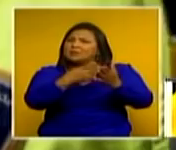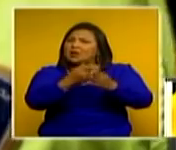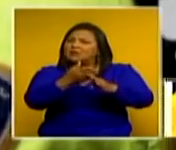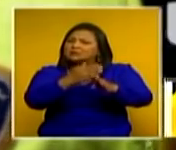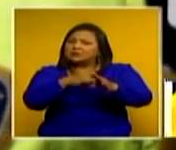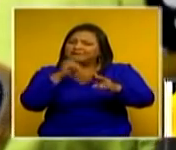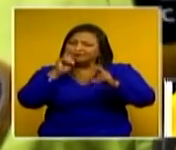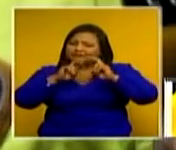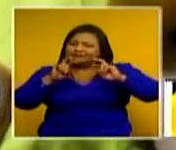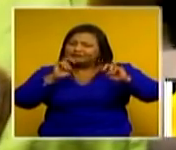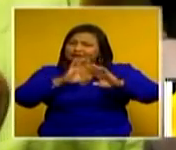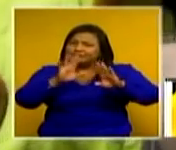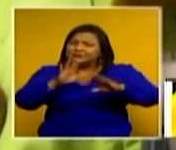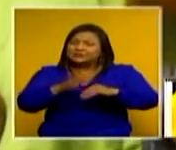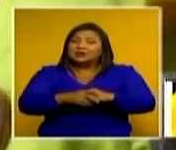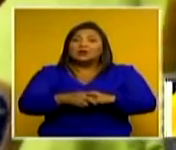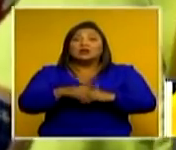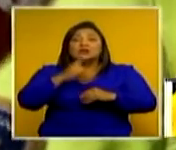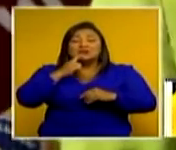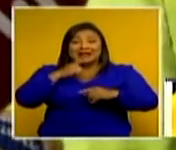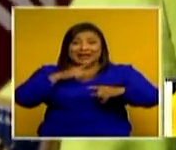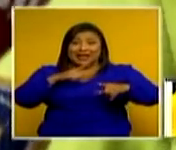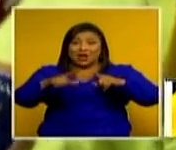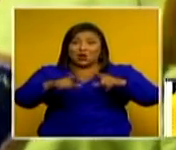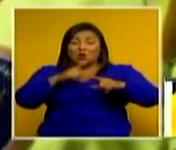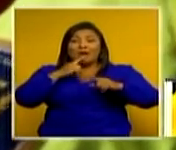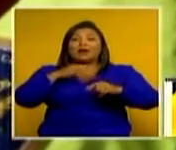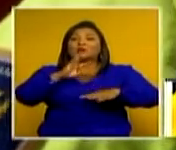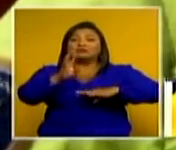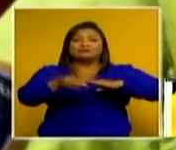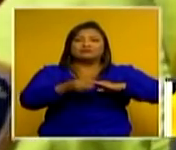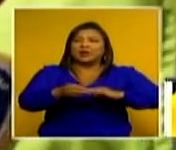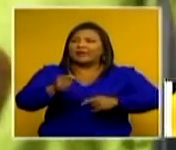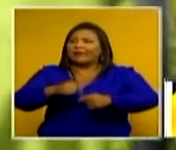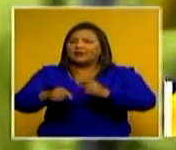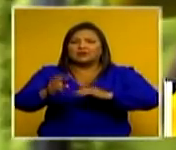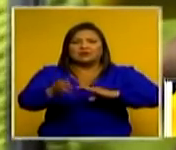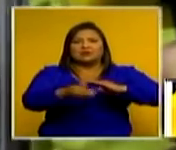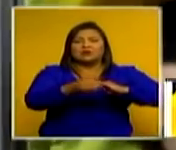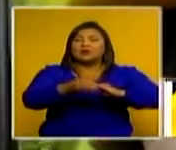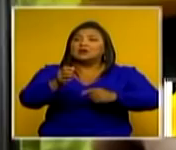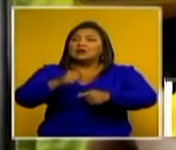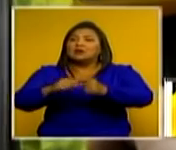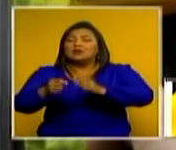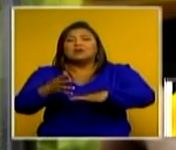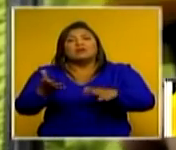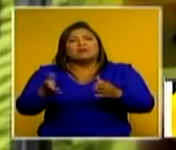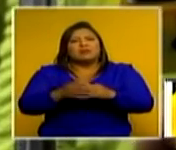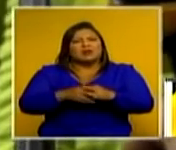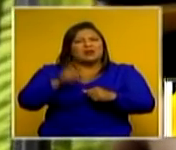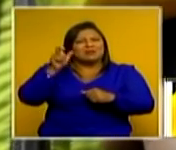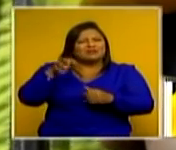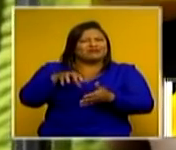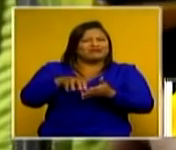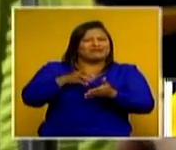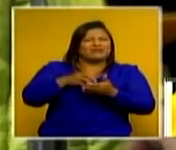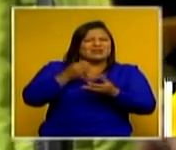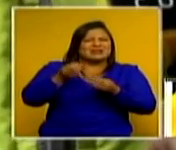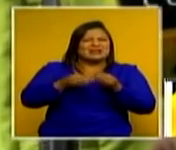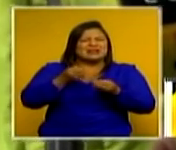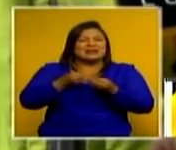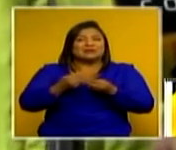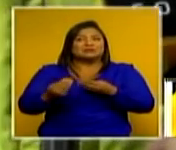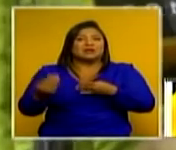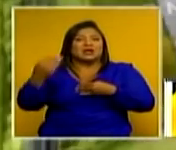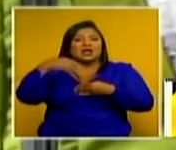de local de víveres realizaba el cruce de manos del intercambio de sustancias a cambio de dinero con personas de dudosa procedencia que se se